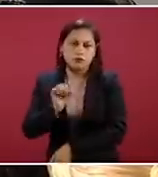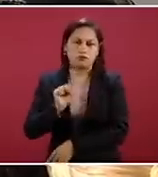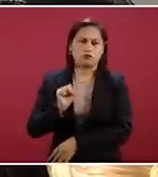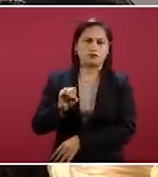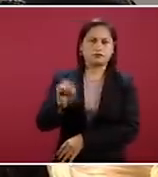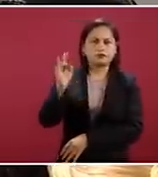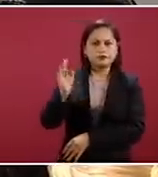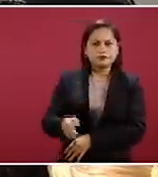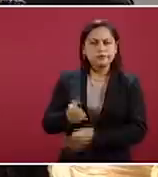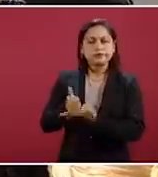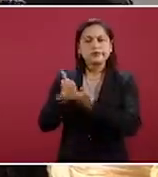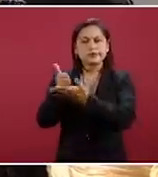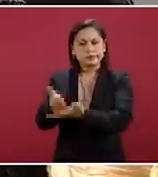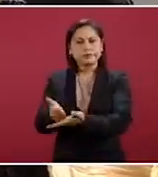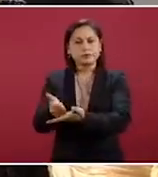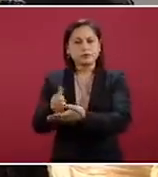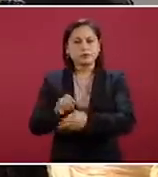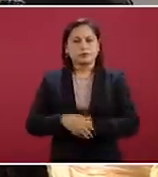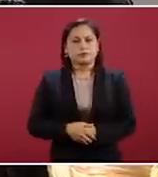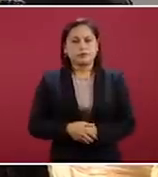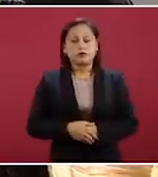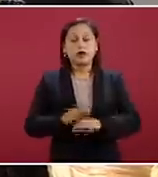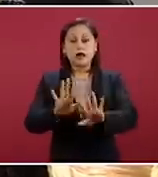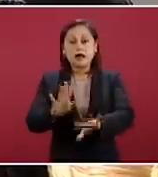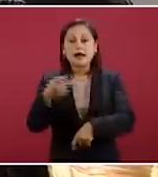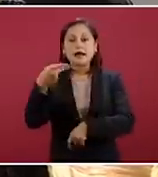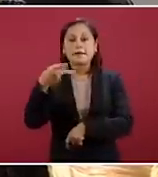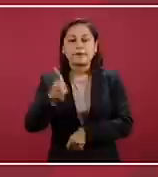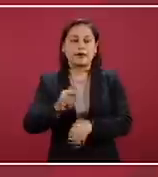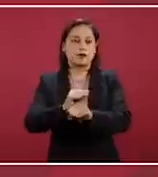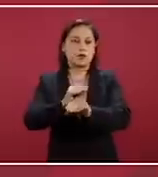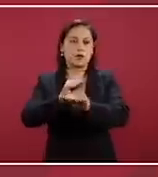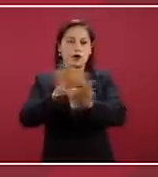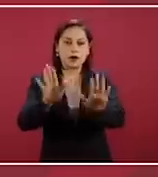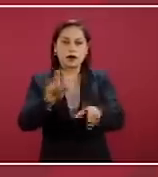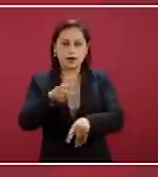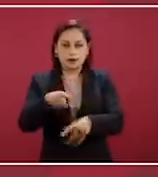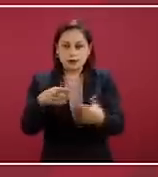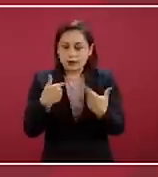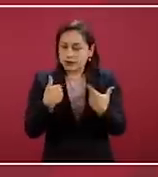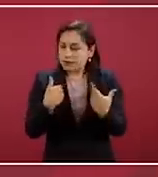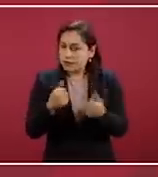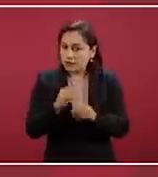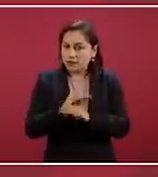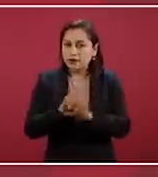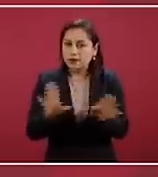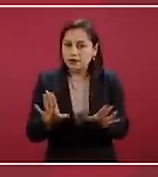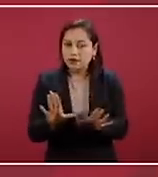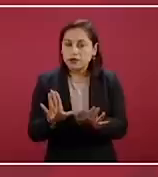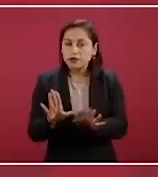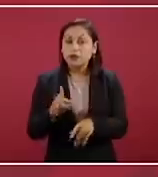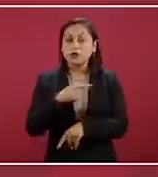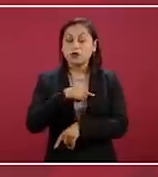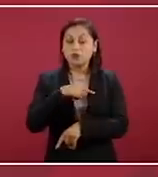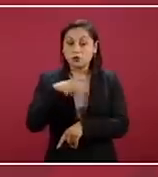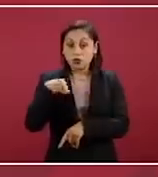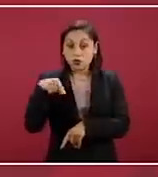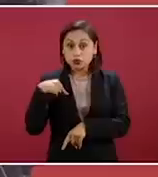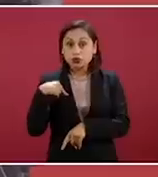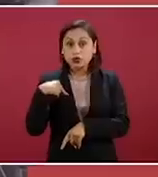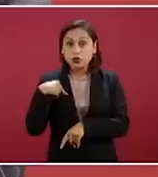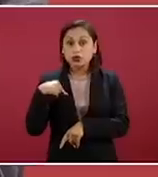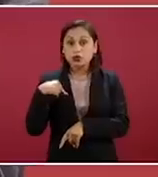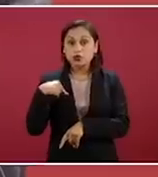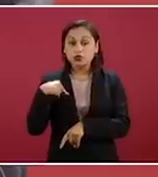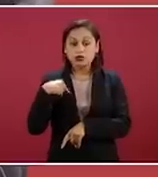luego que se entienda, no significa que se va a utilizar dinero de